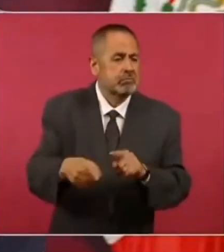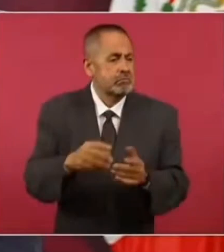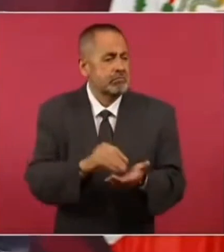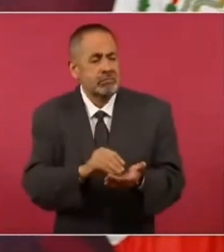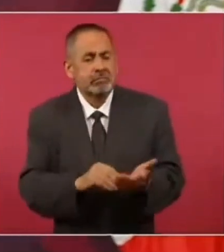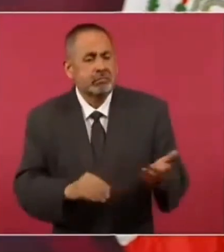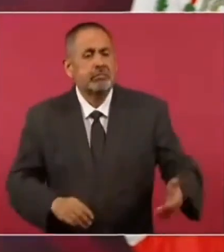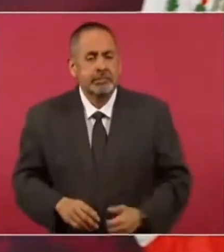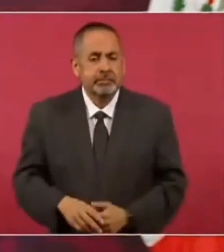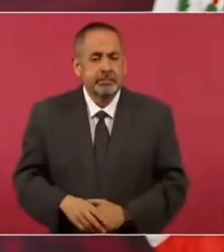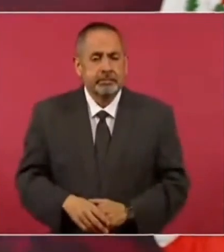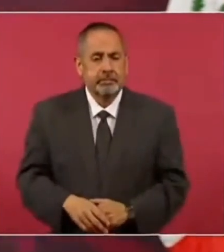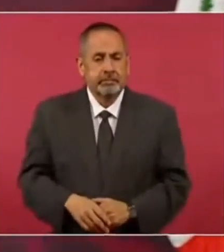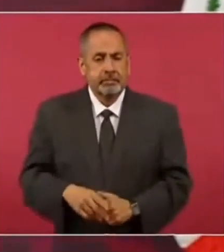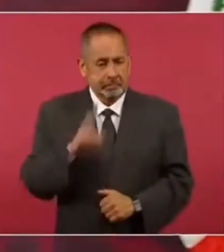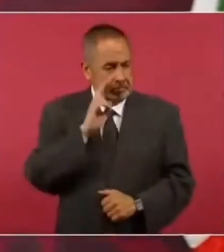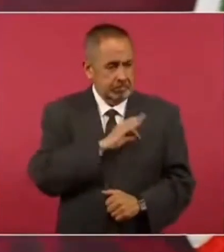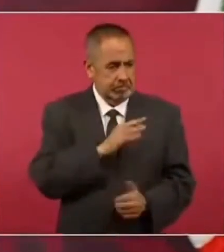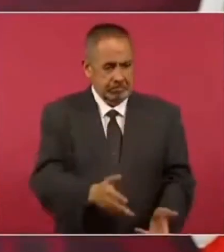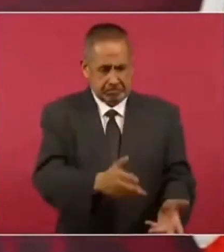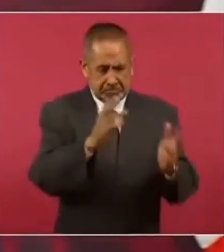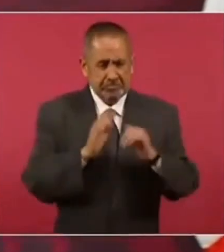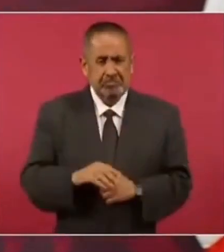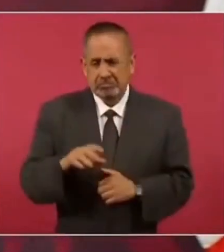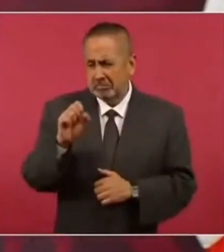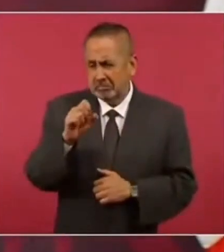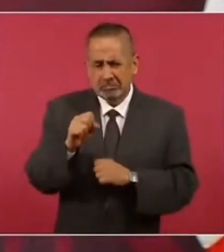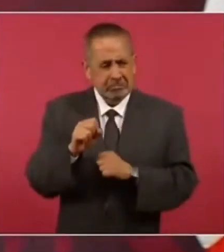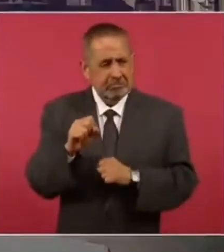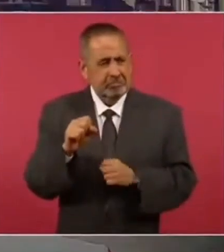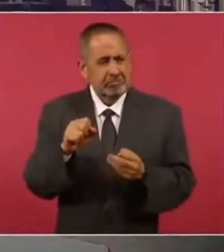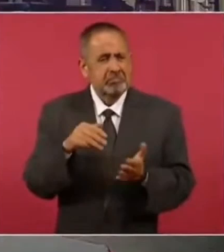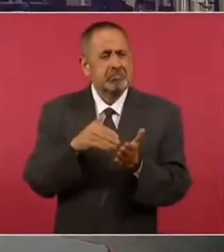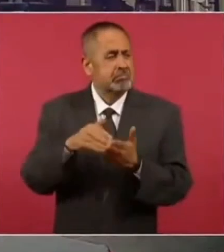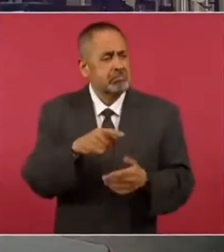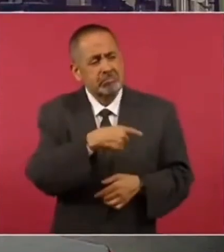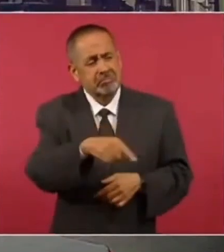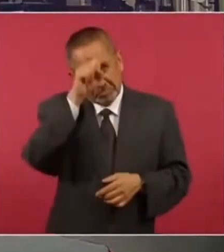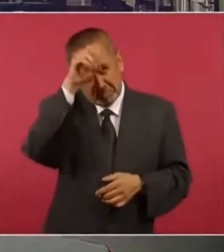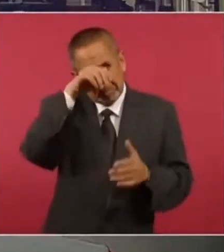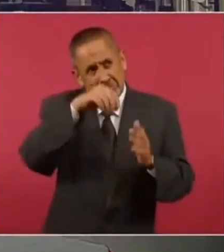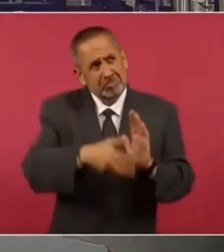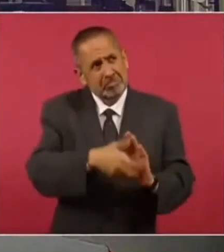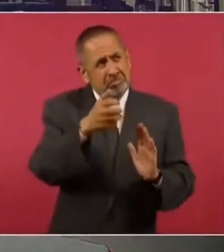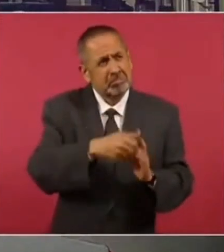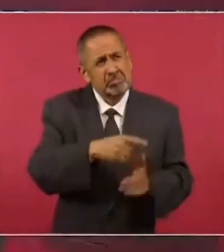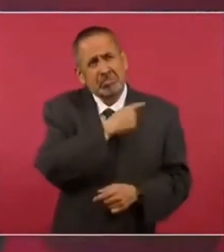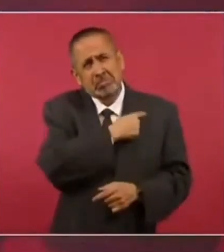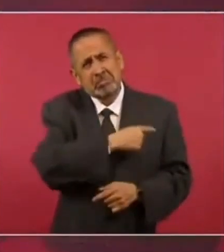que les permitirían trabajar minas